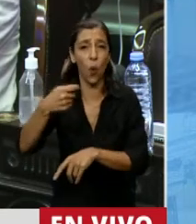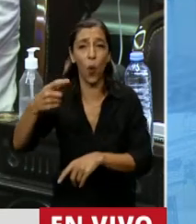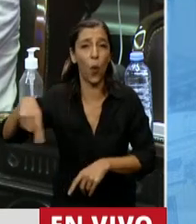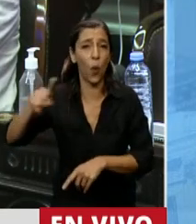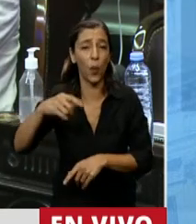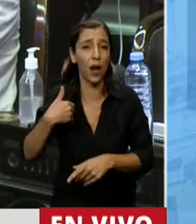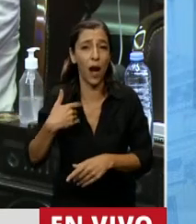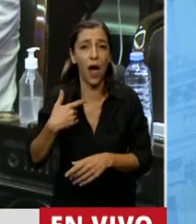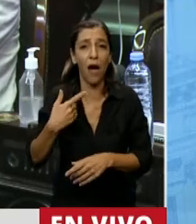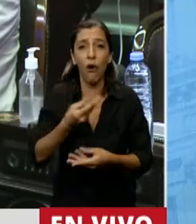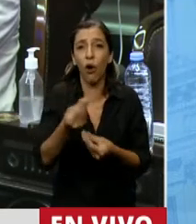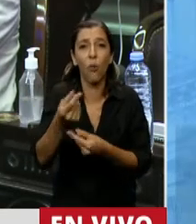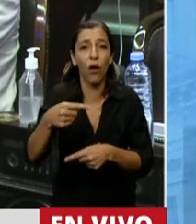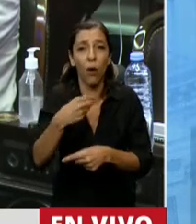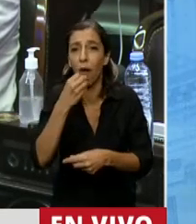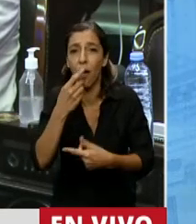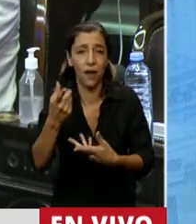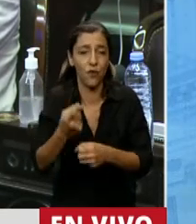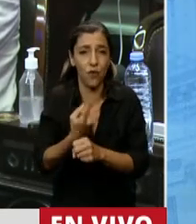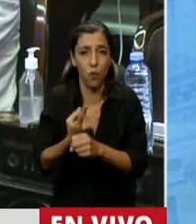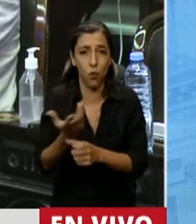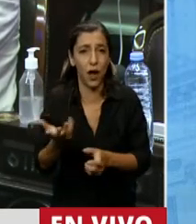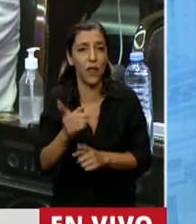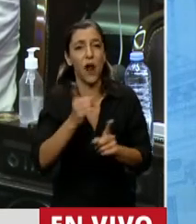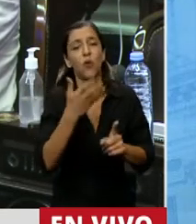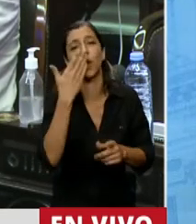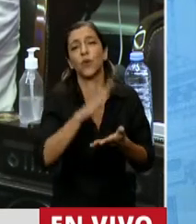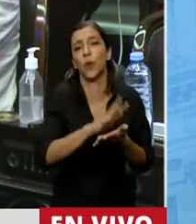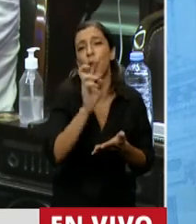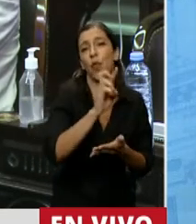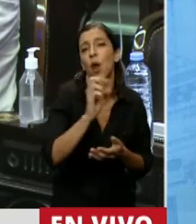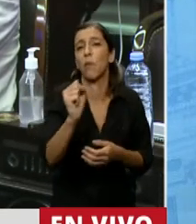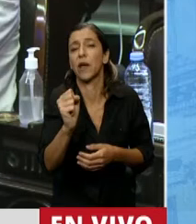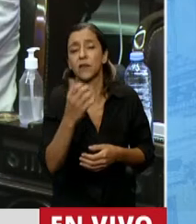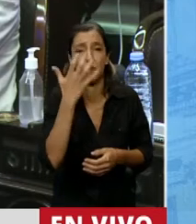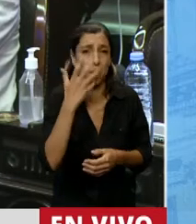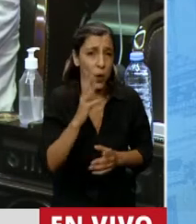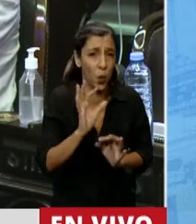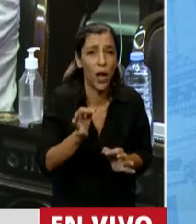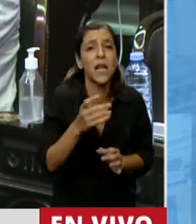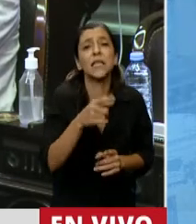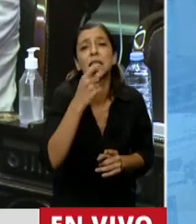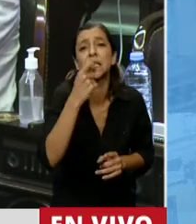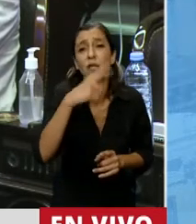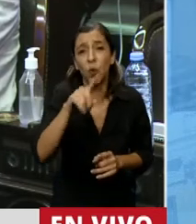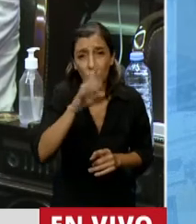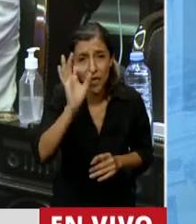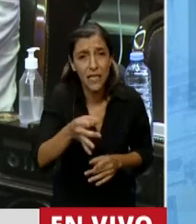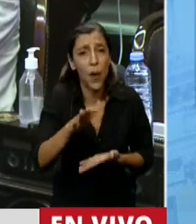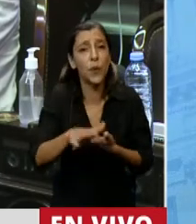para estas fiestas. Otros no tienen ni idea y hablan de dólares, de pesos. Me gustaría saber si saben lo que es que algún